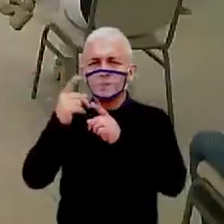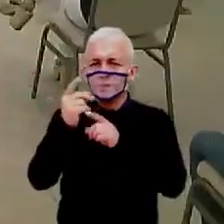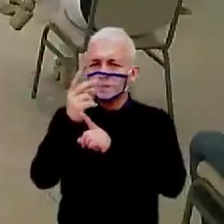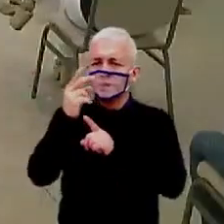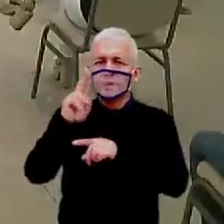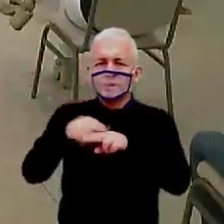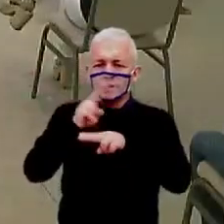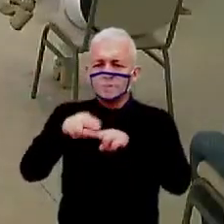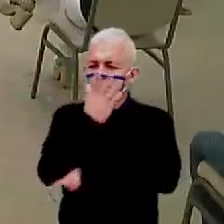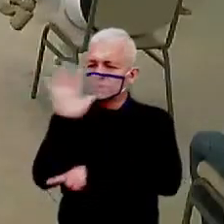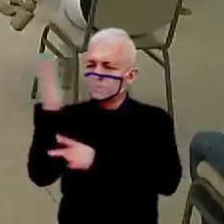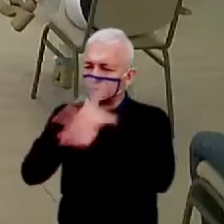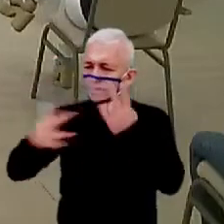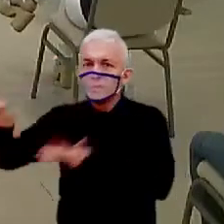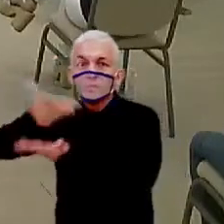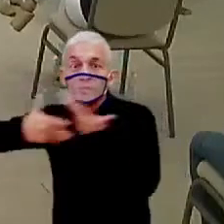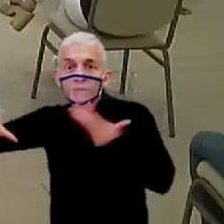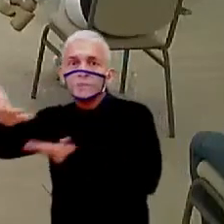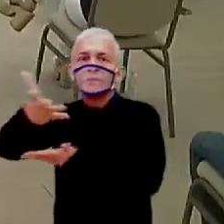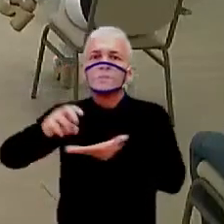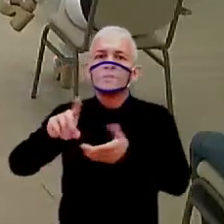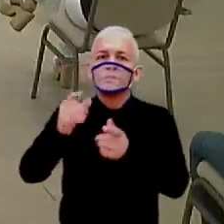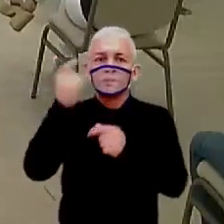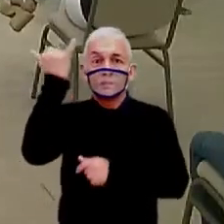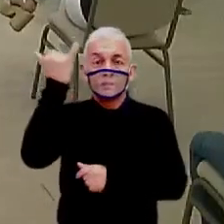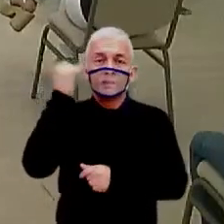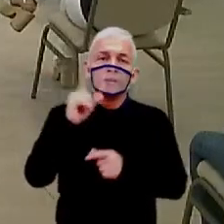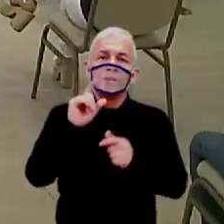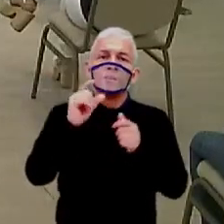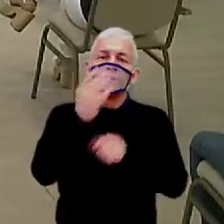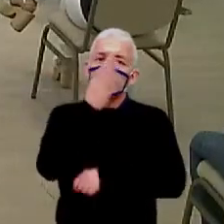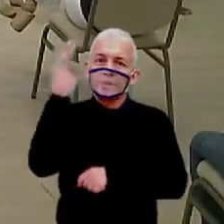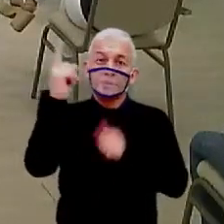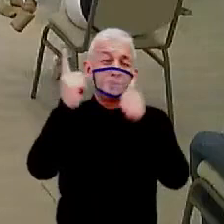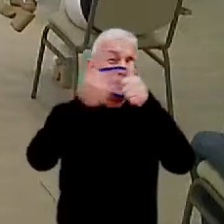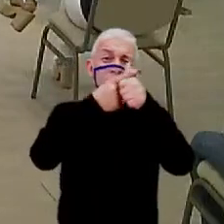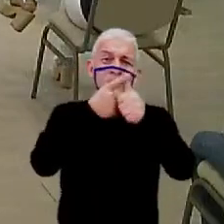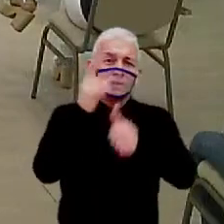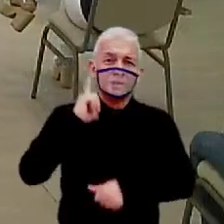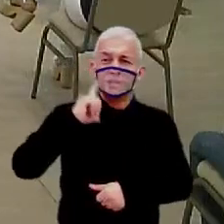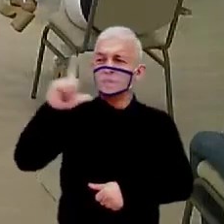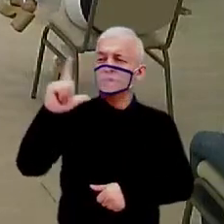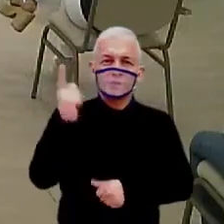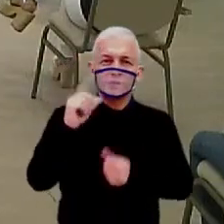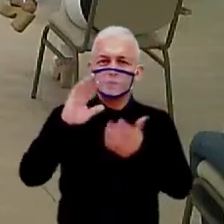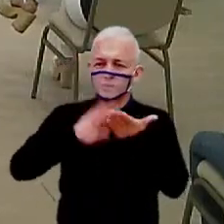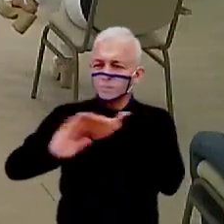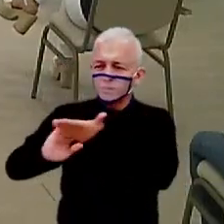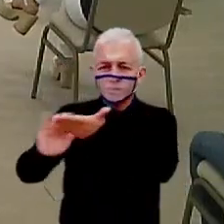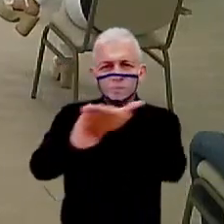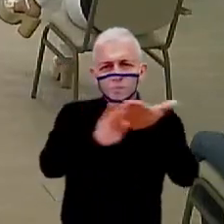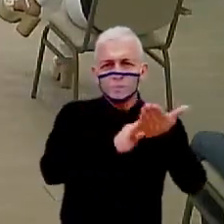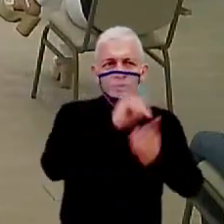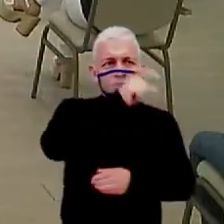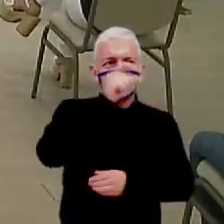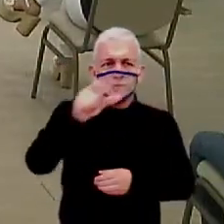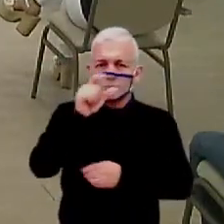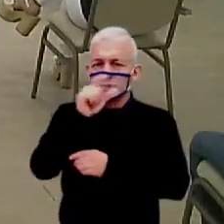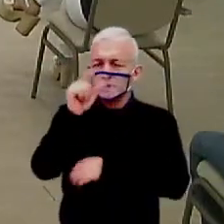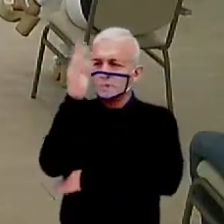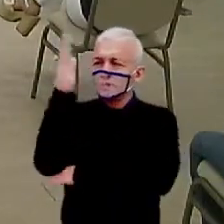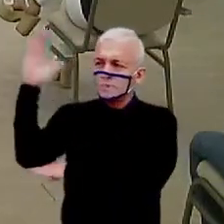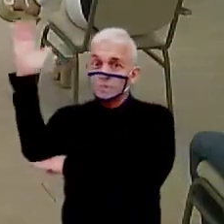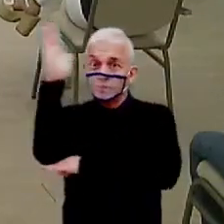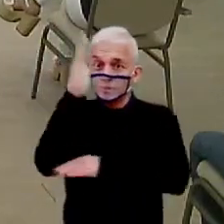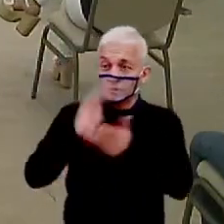ese reto. Y Barranquilla aspira a convertirse en la primera biodiversidad del país. ¿Pero esto qué significa? Esto es un poco más que simplemente